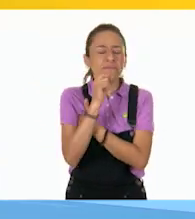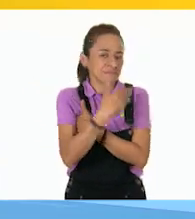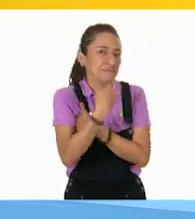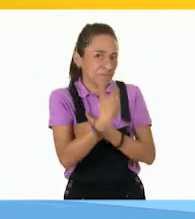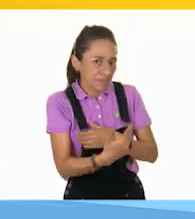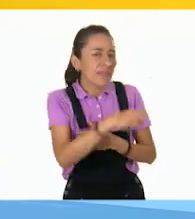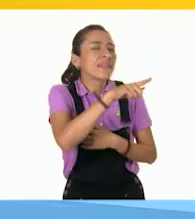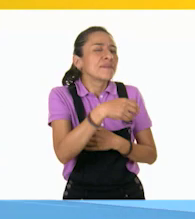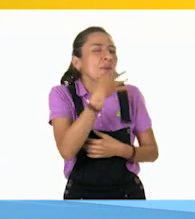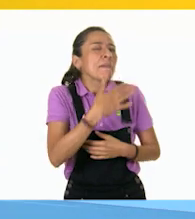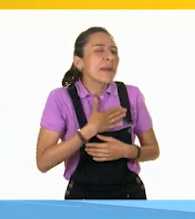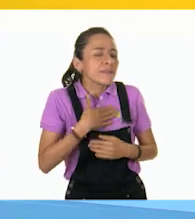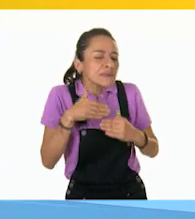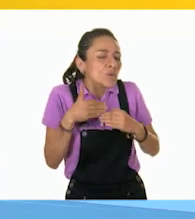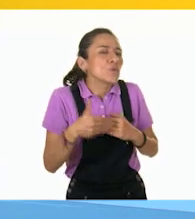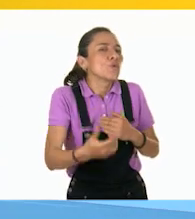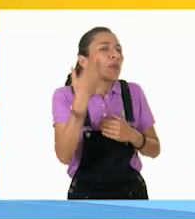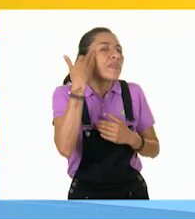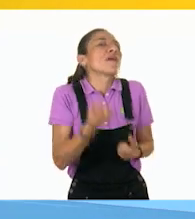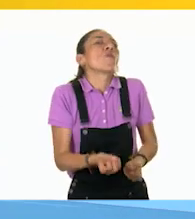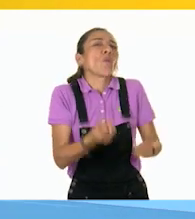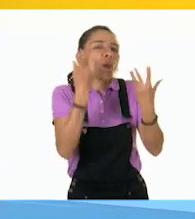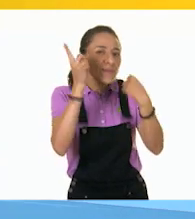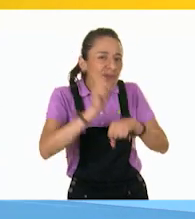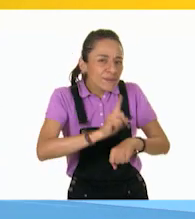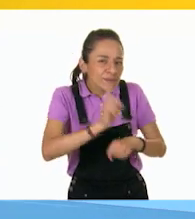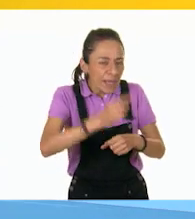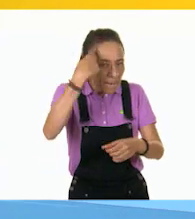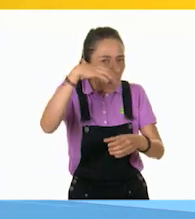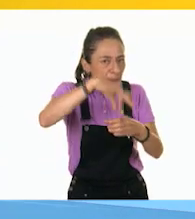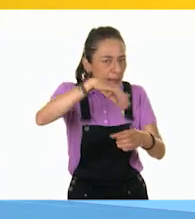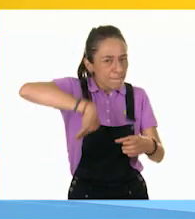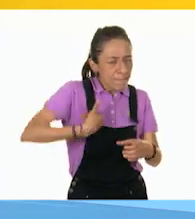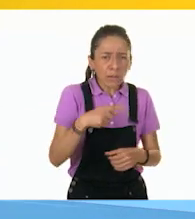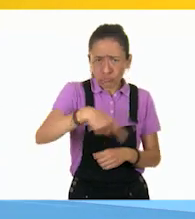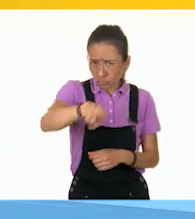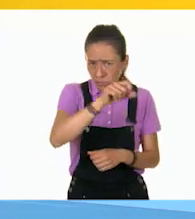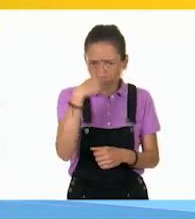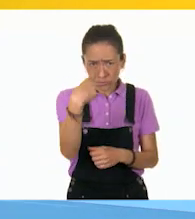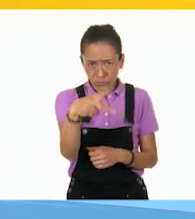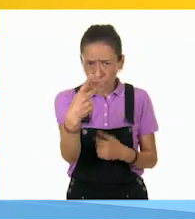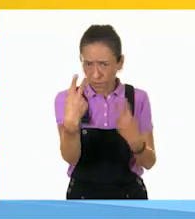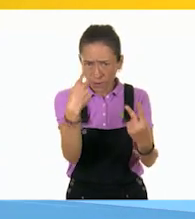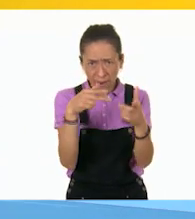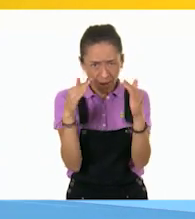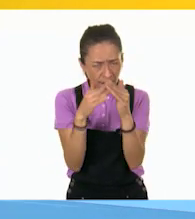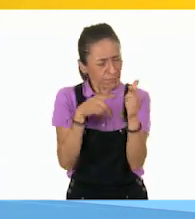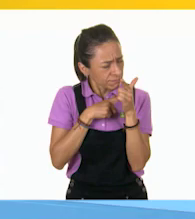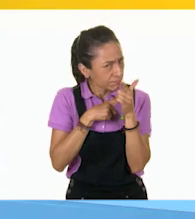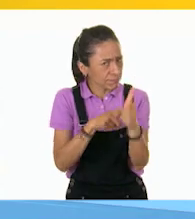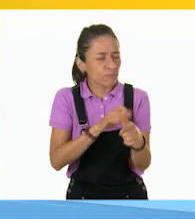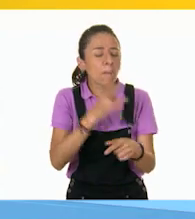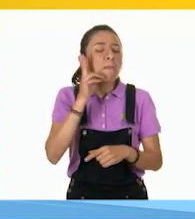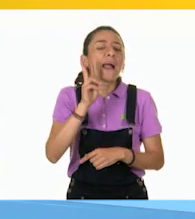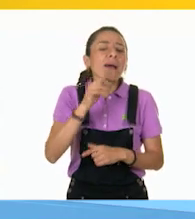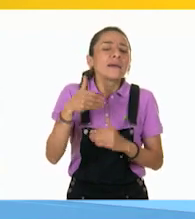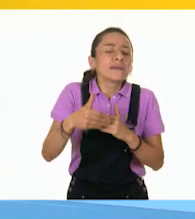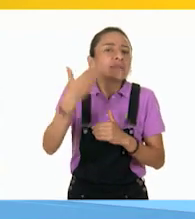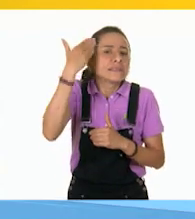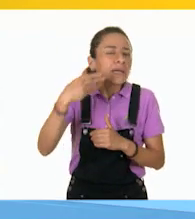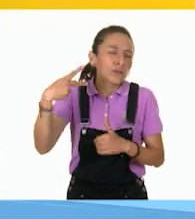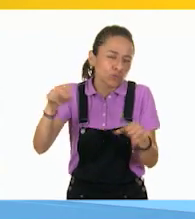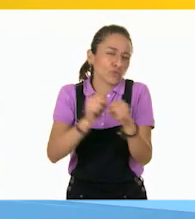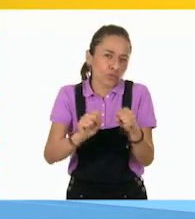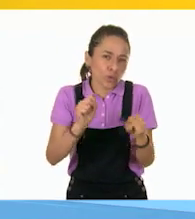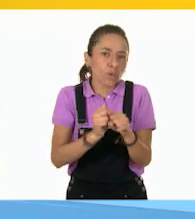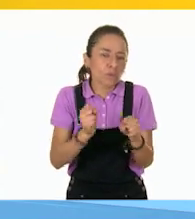ahorrar. Ustedes en casa podrían también continuar esta sucesión hasta ver en qué día Alfonso ya tenía los 100